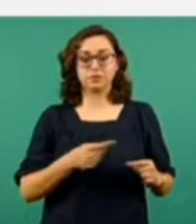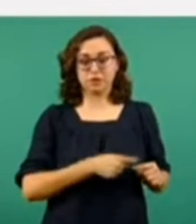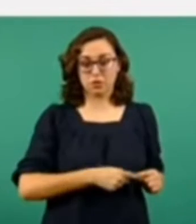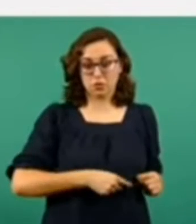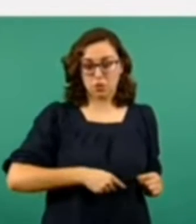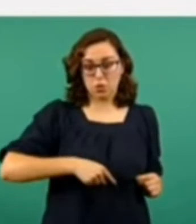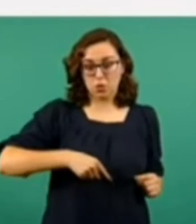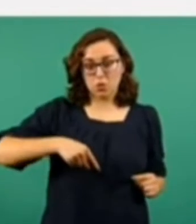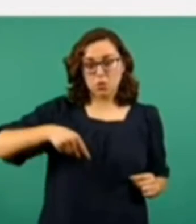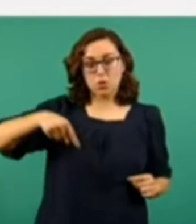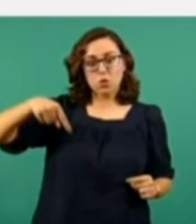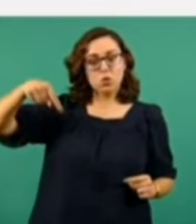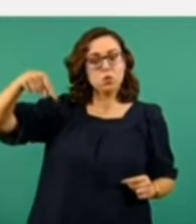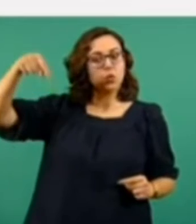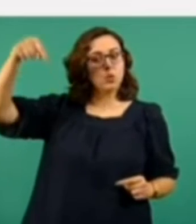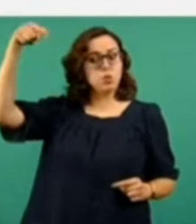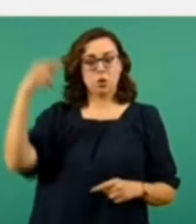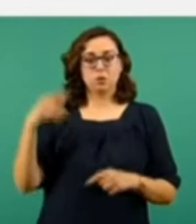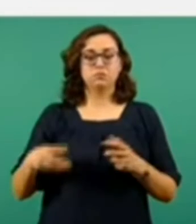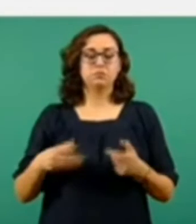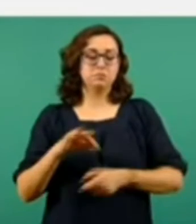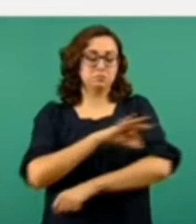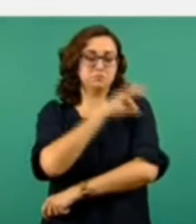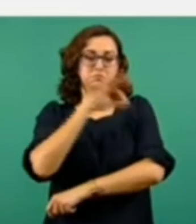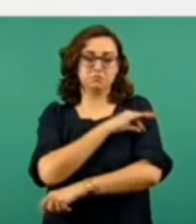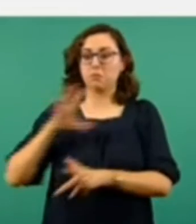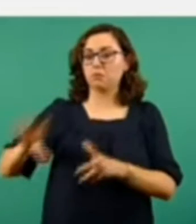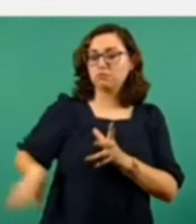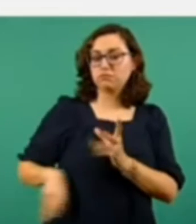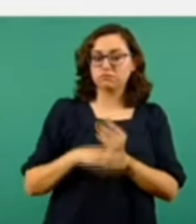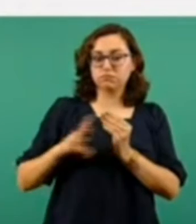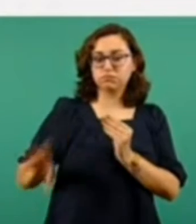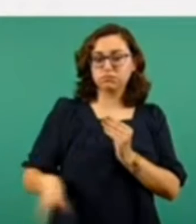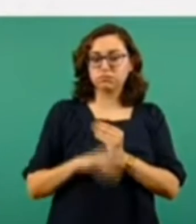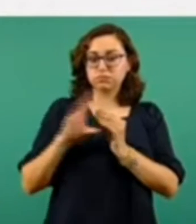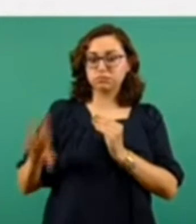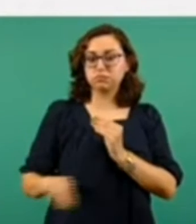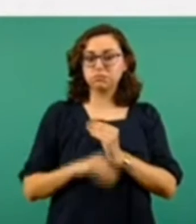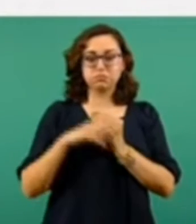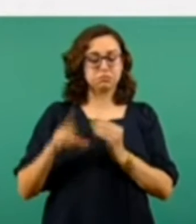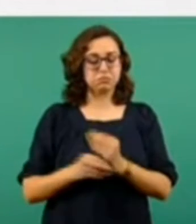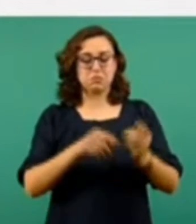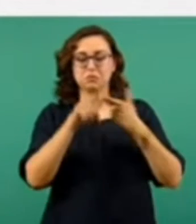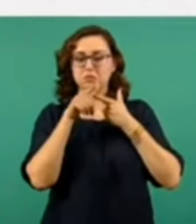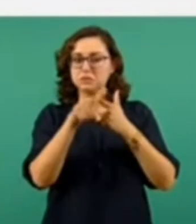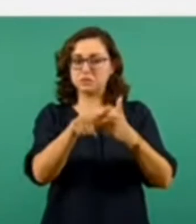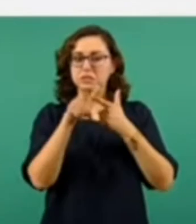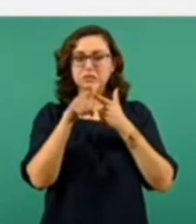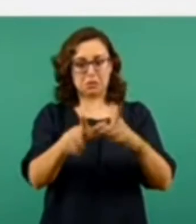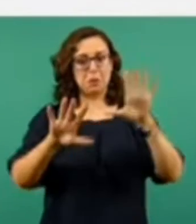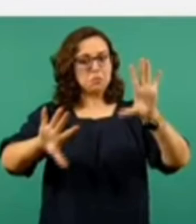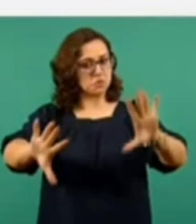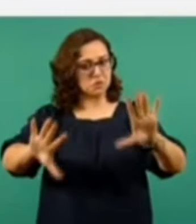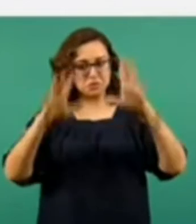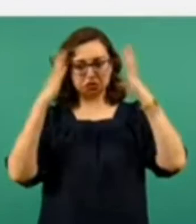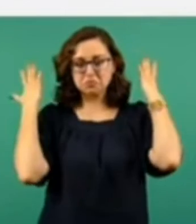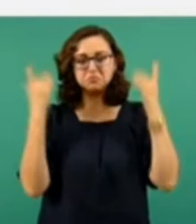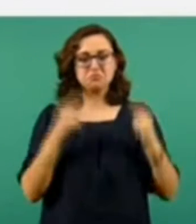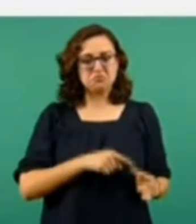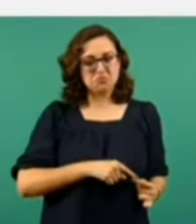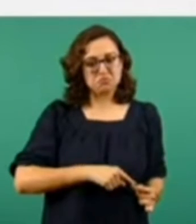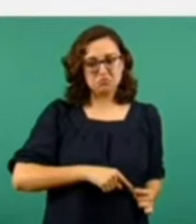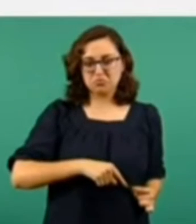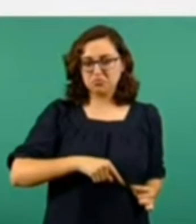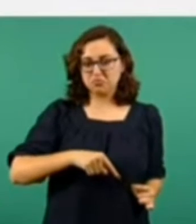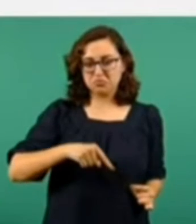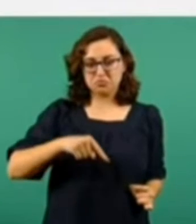la curva de dosis acumuladas a nivel nacional continúa manteniéndose. Esta velocidad, esta diagonal de incremento